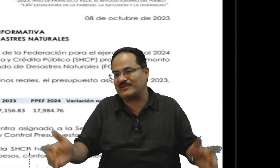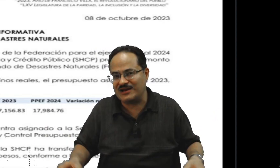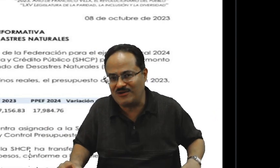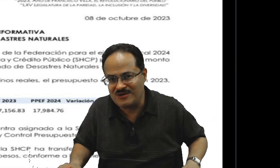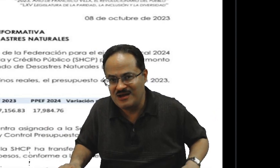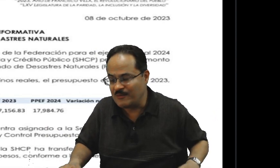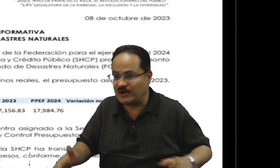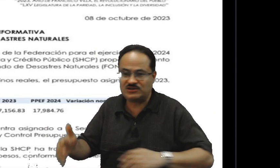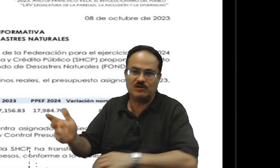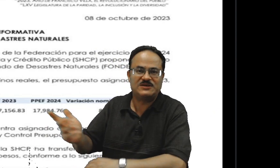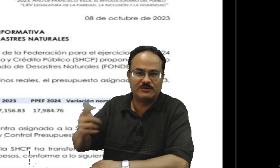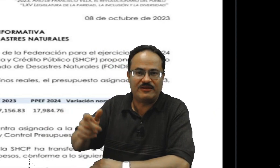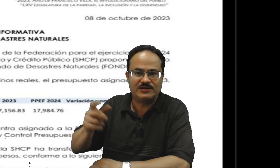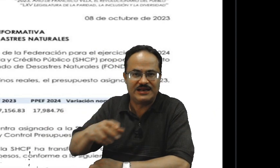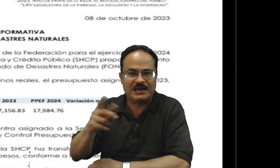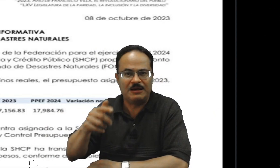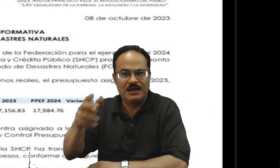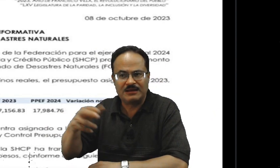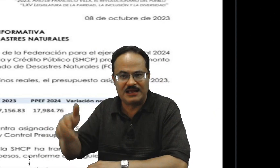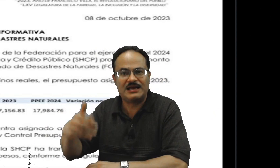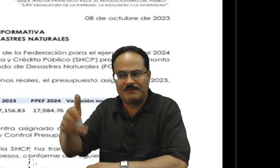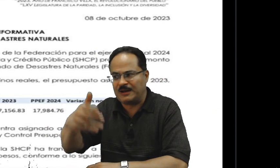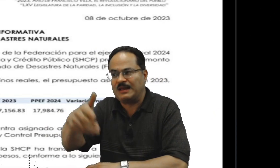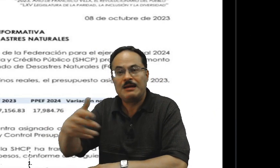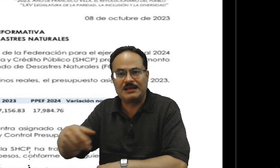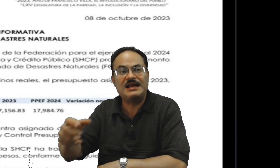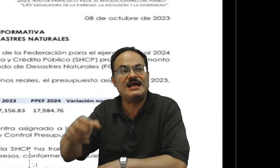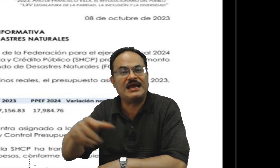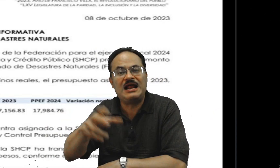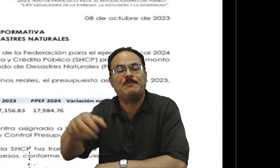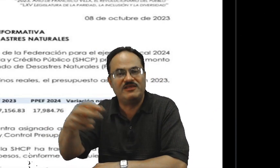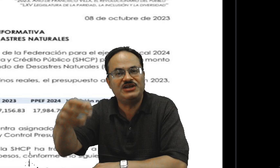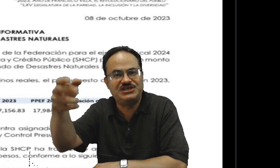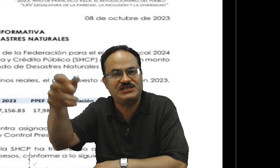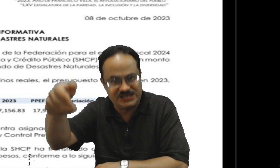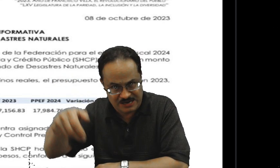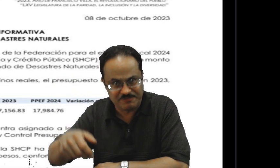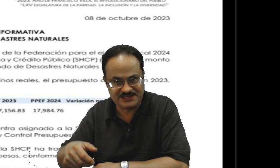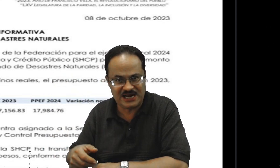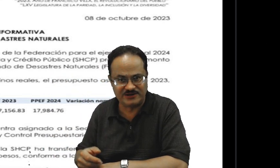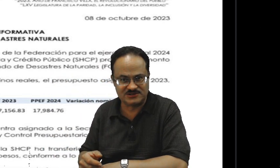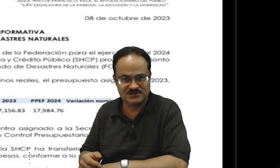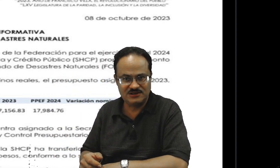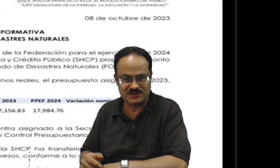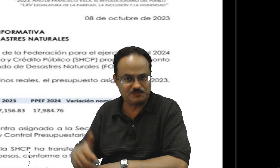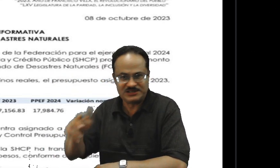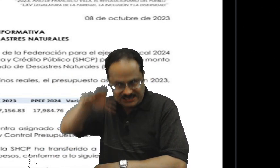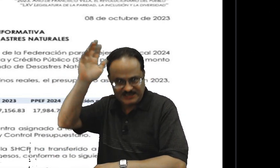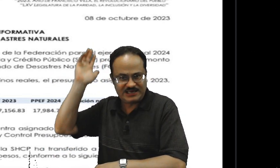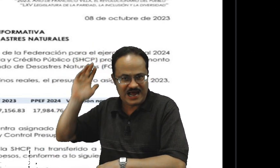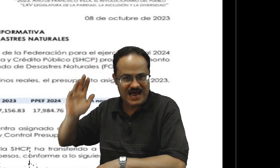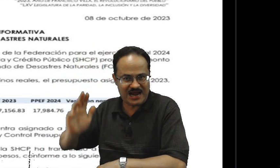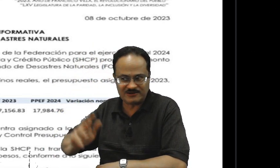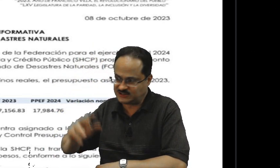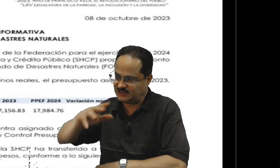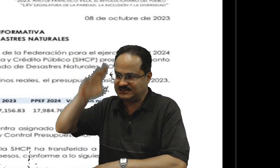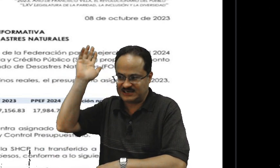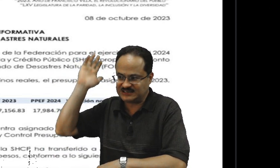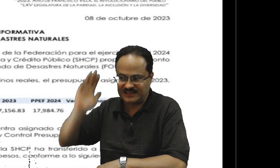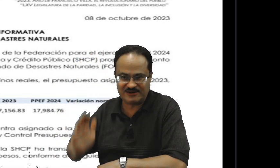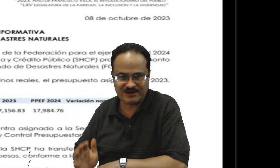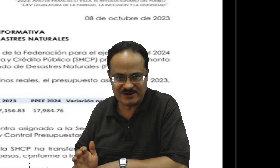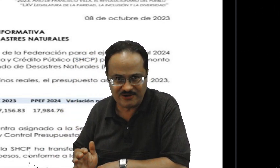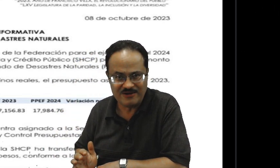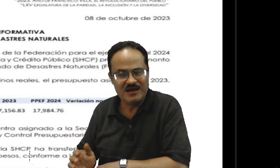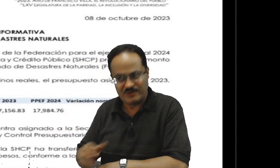Pues claro que no por eso López Obrador tiene que tiene que tiene que ir a pedir a empresarios después de criticarlos y decir